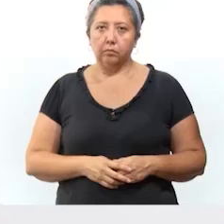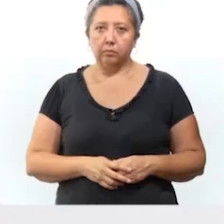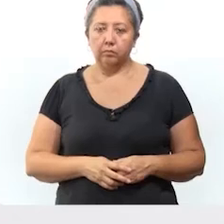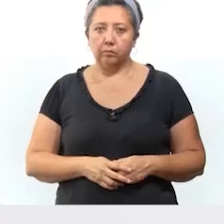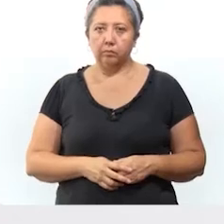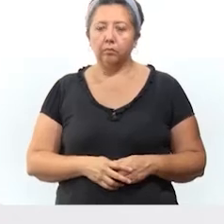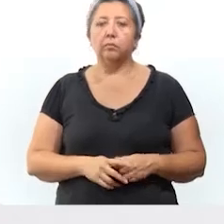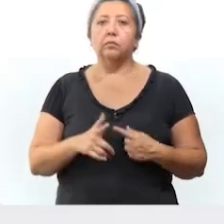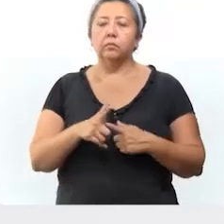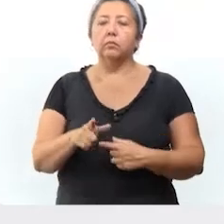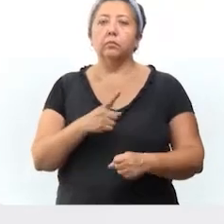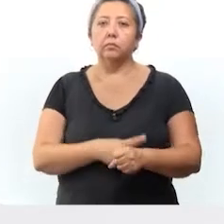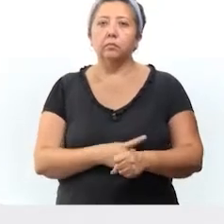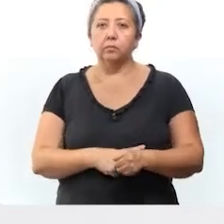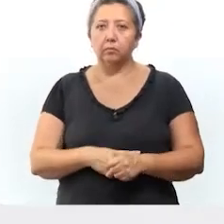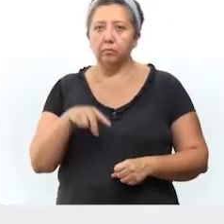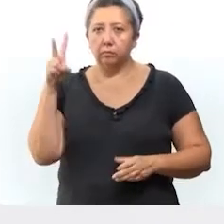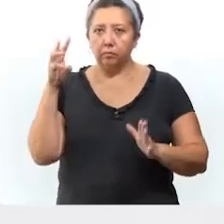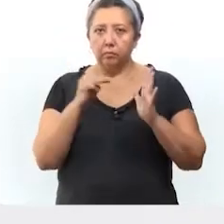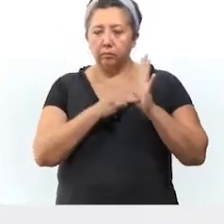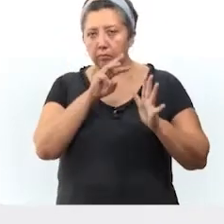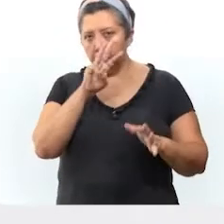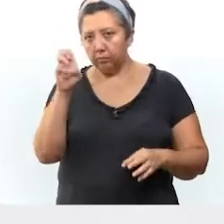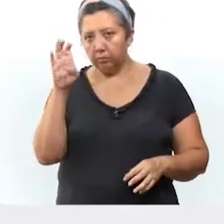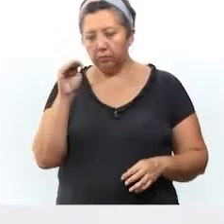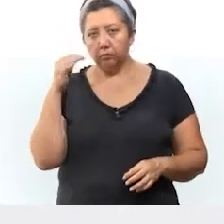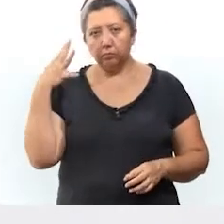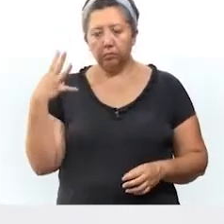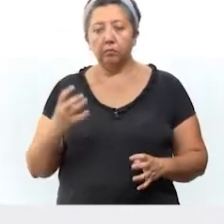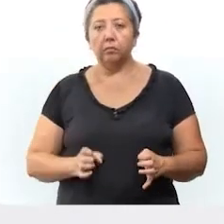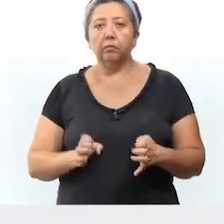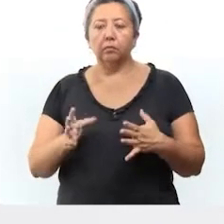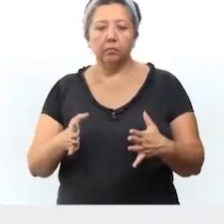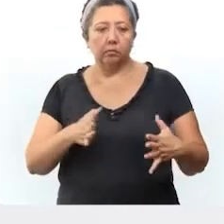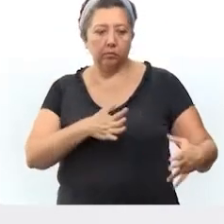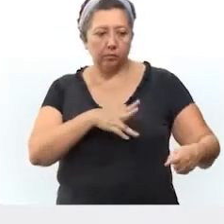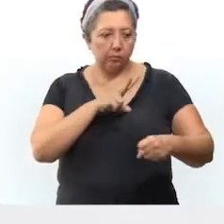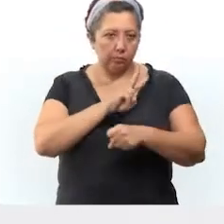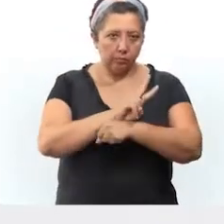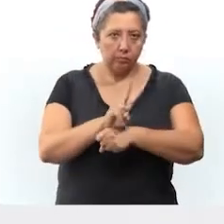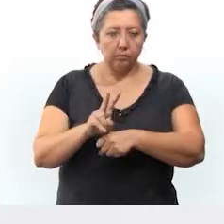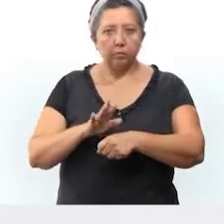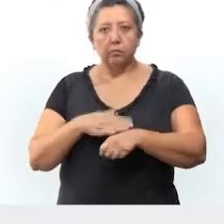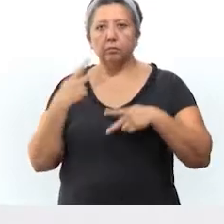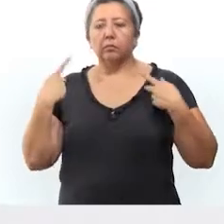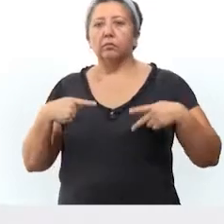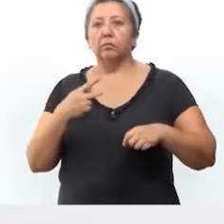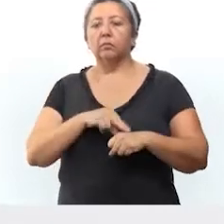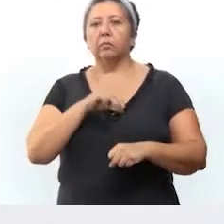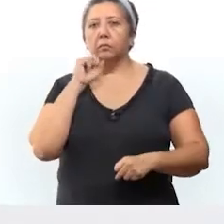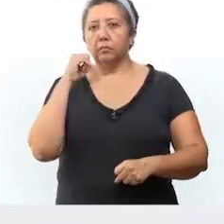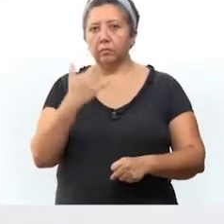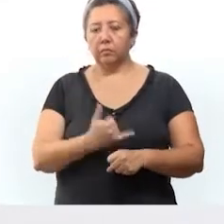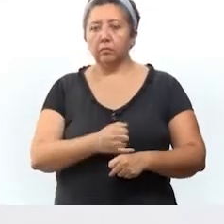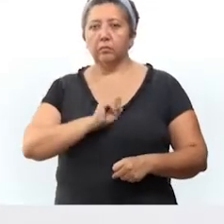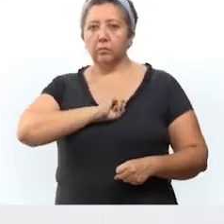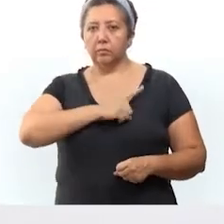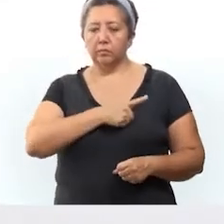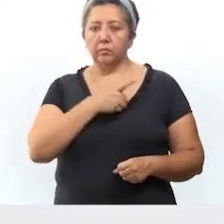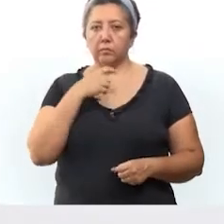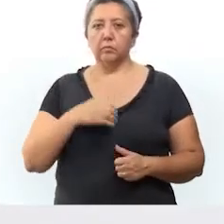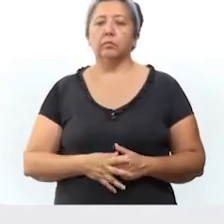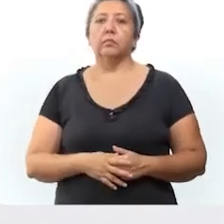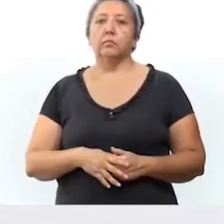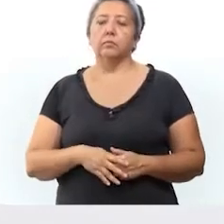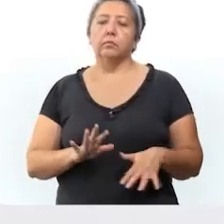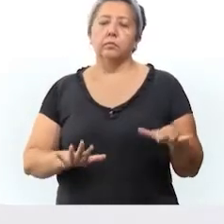coronavirus. De los casos activos, 2.394 están estables, aislados, monitoreados por personal médico de la Secretaría